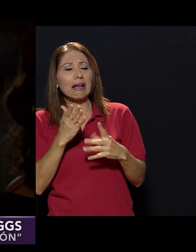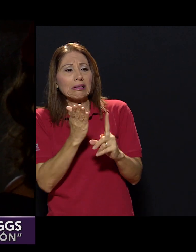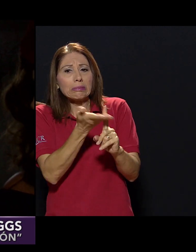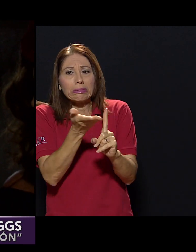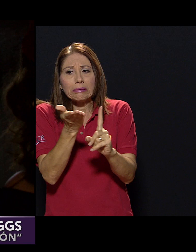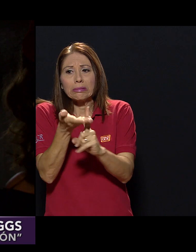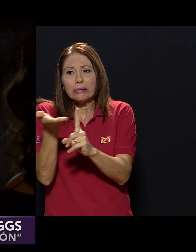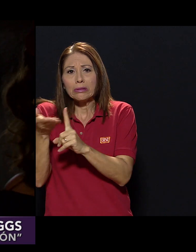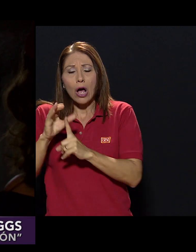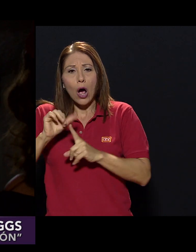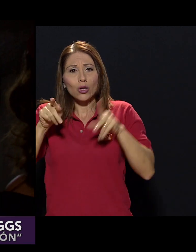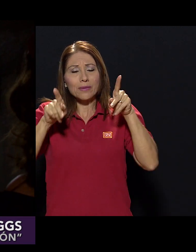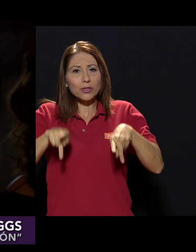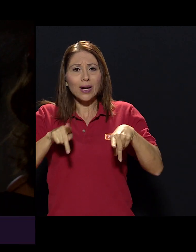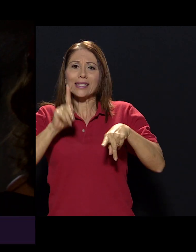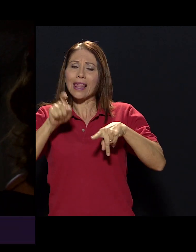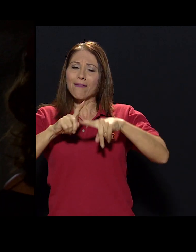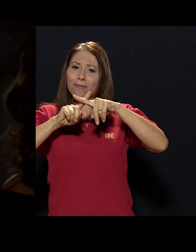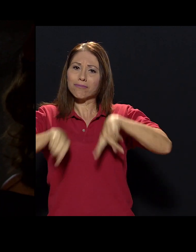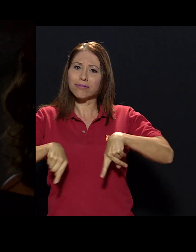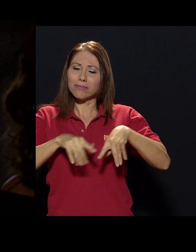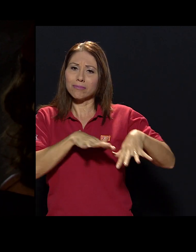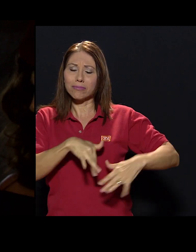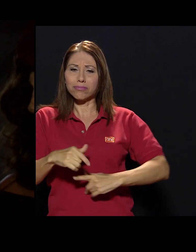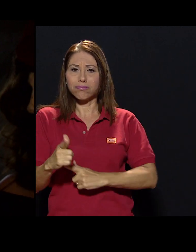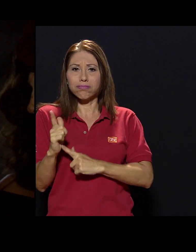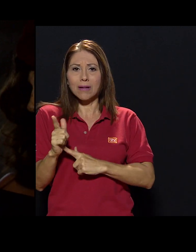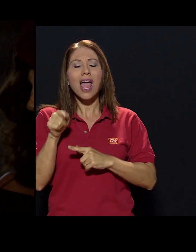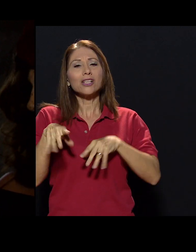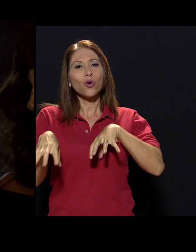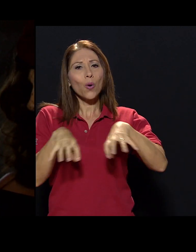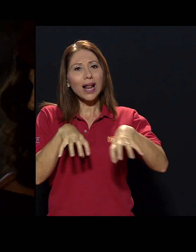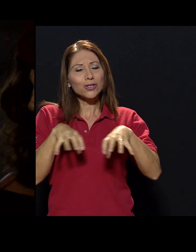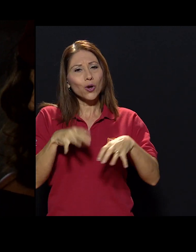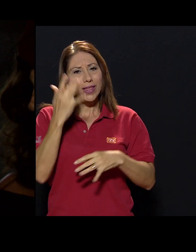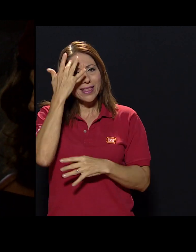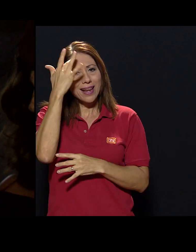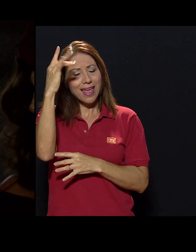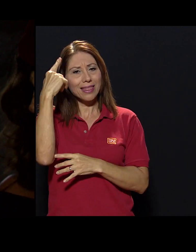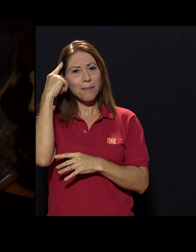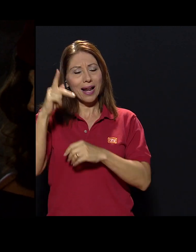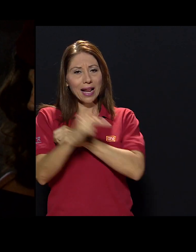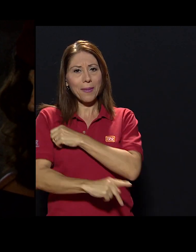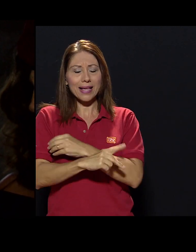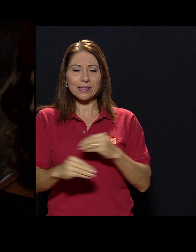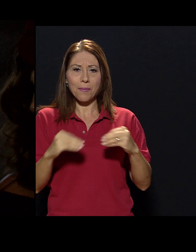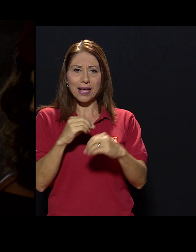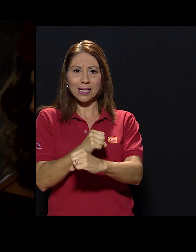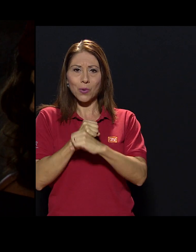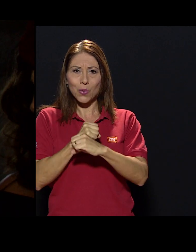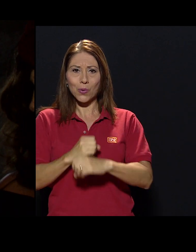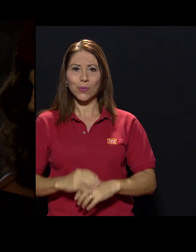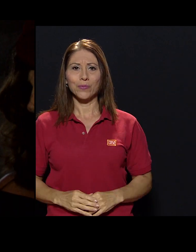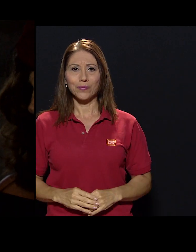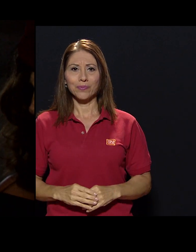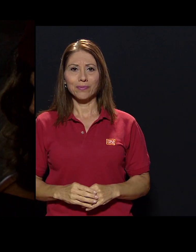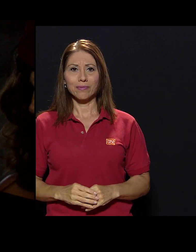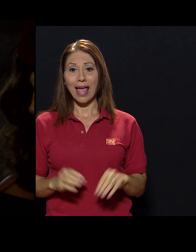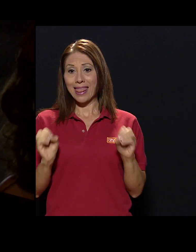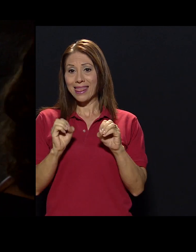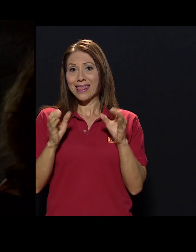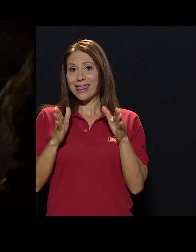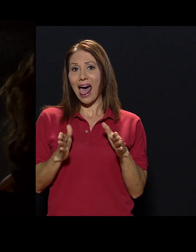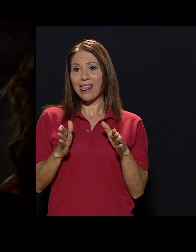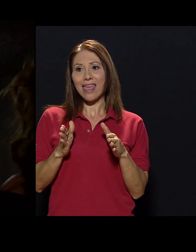problemas Y dificultades Convenciendo A las demás personas De que esto Era una acción Inteligente Que se debía